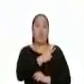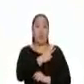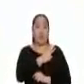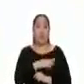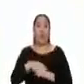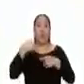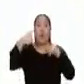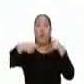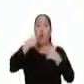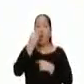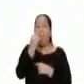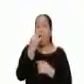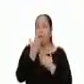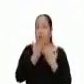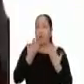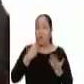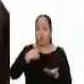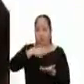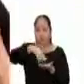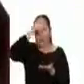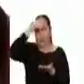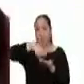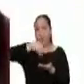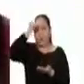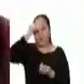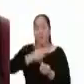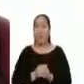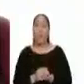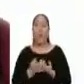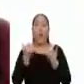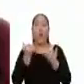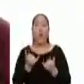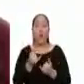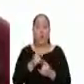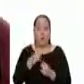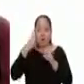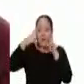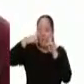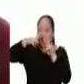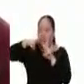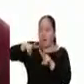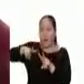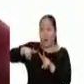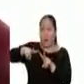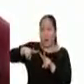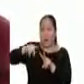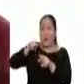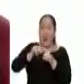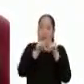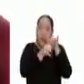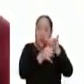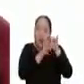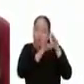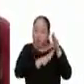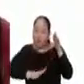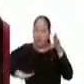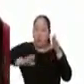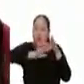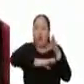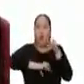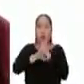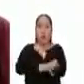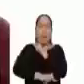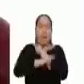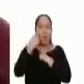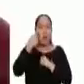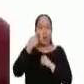contar algunas cosas que he estado aprendiendo. Hoy vamos a hacer un viaje imaginario a lo largo de nuestro país y conoceremos más sobre nuestra